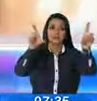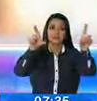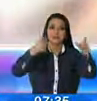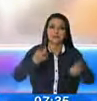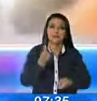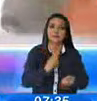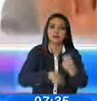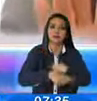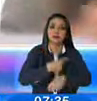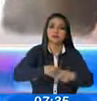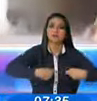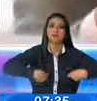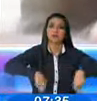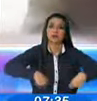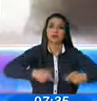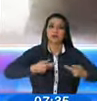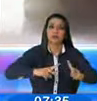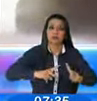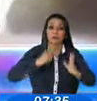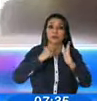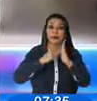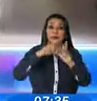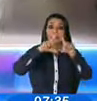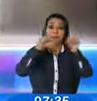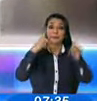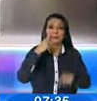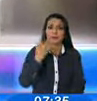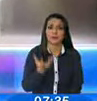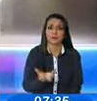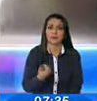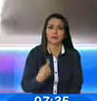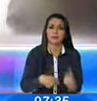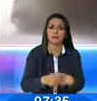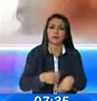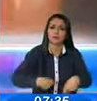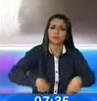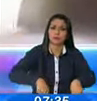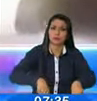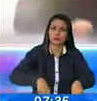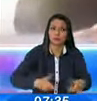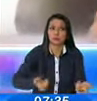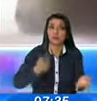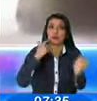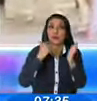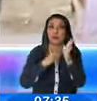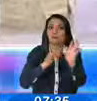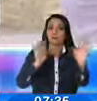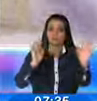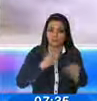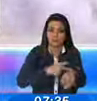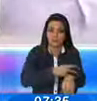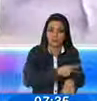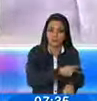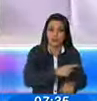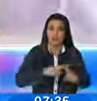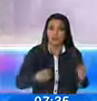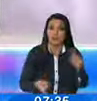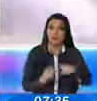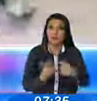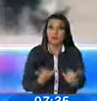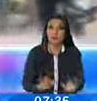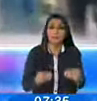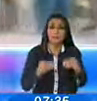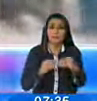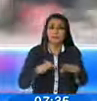comerciales. Exagerando un poco, una panadería vende una motocicleta. Hoy va a haber el SRI, como siempre ha habido, pero mayor